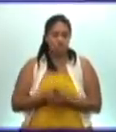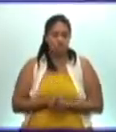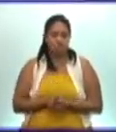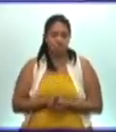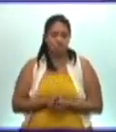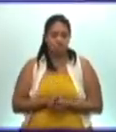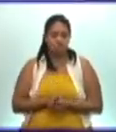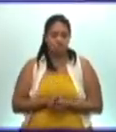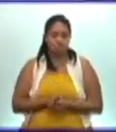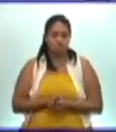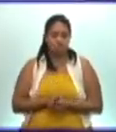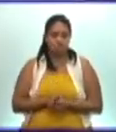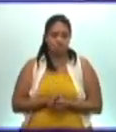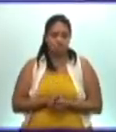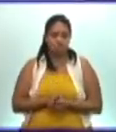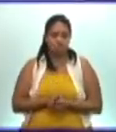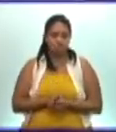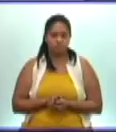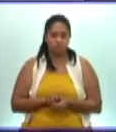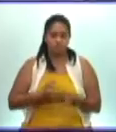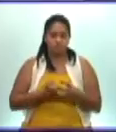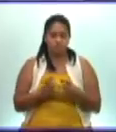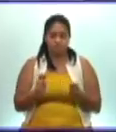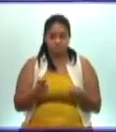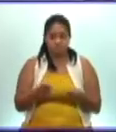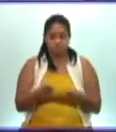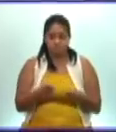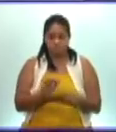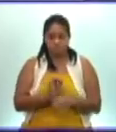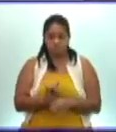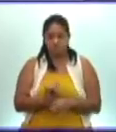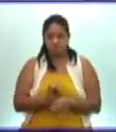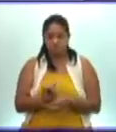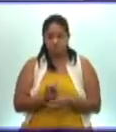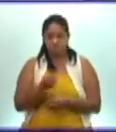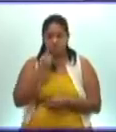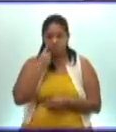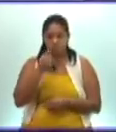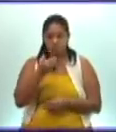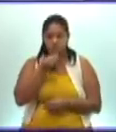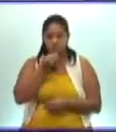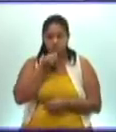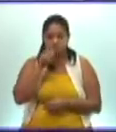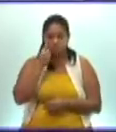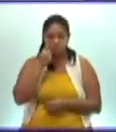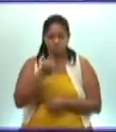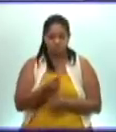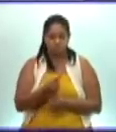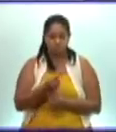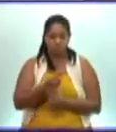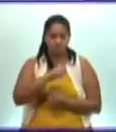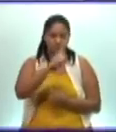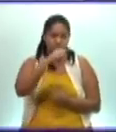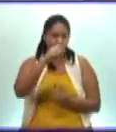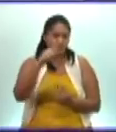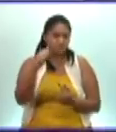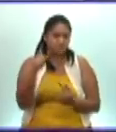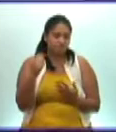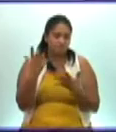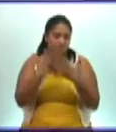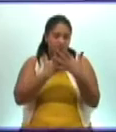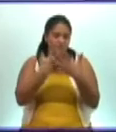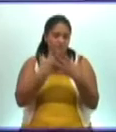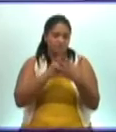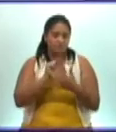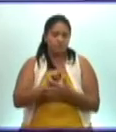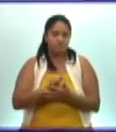a sintonizar una radio en una emisora específica, nuestros ojos pueden ver una región específica del espectro electromagnético y pueden